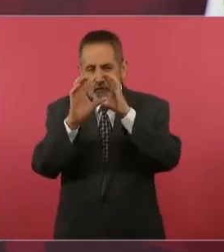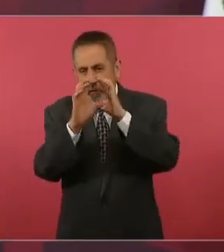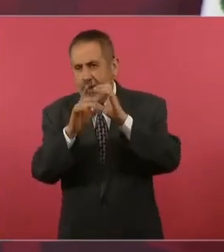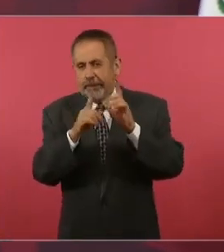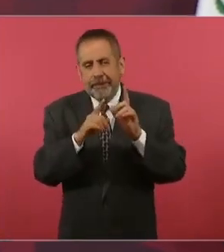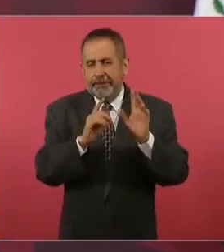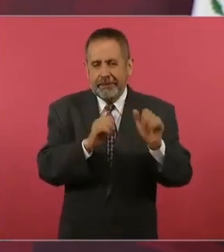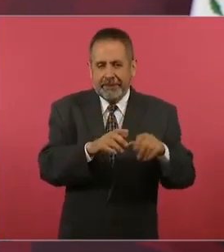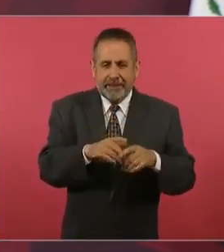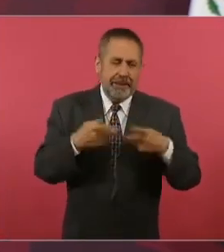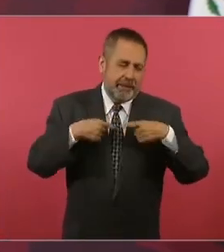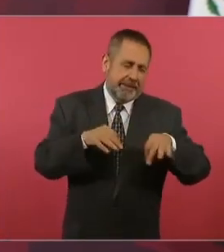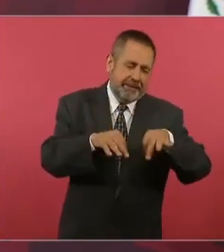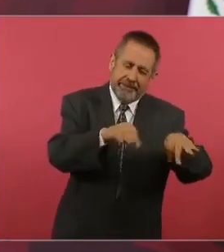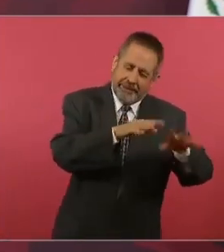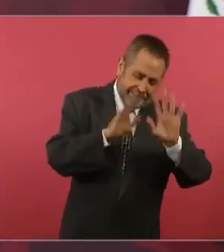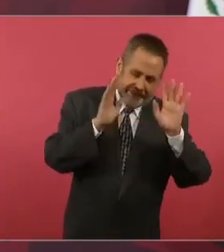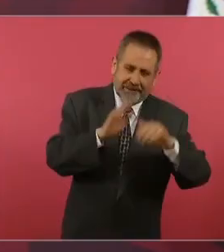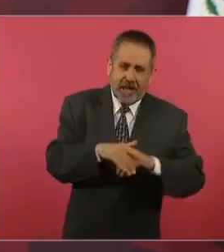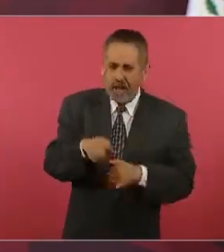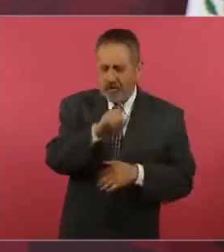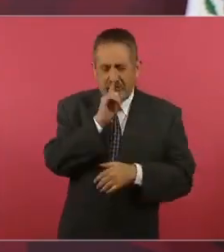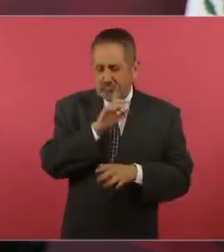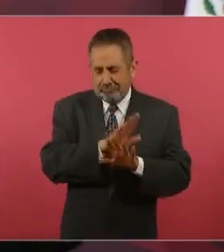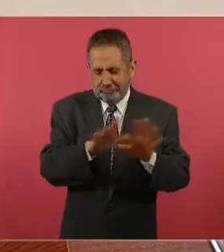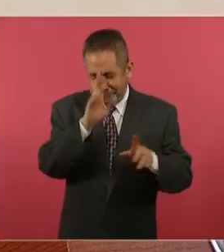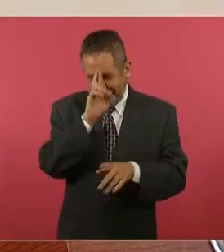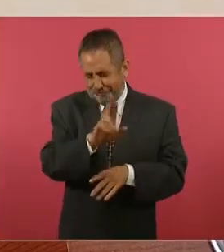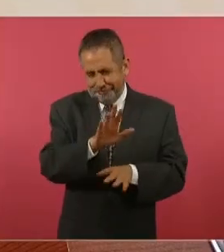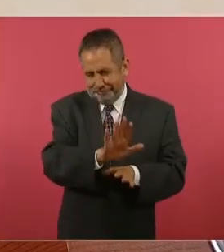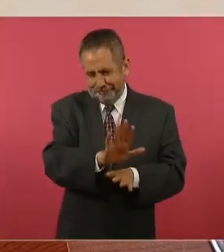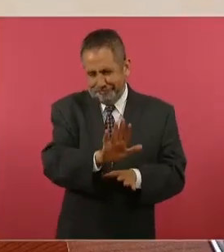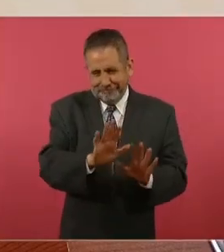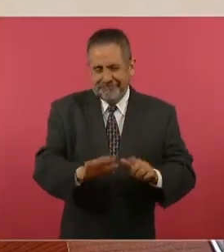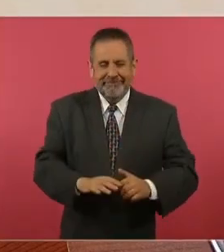fotógrafos y los trabajadores. Eso sí,